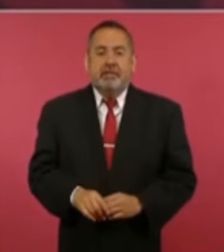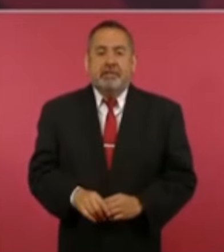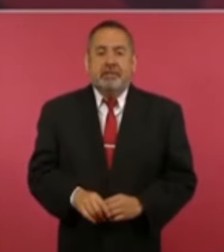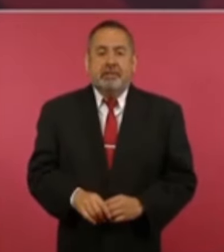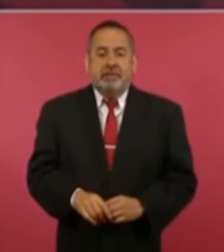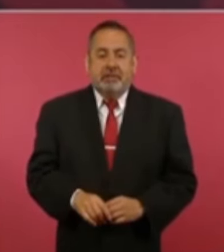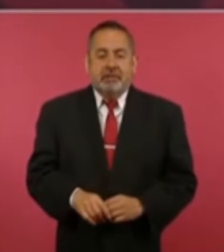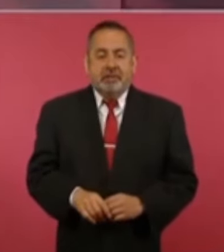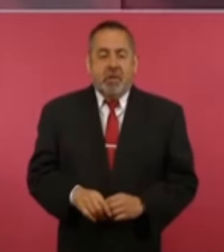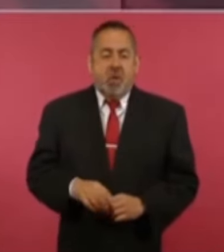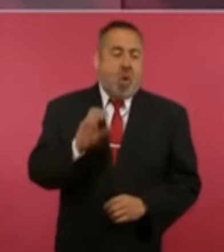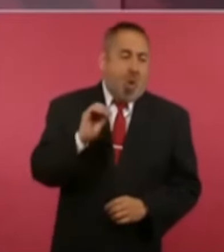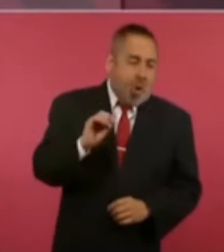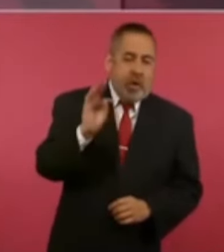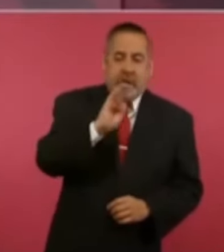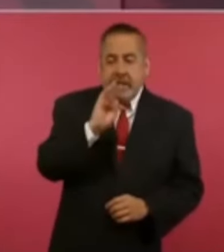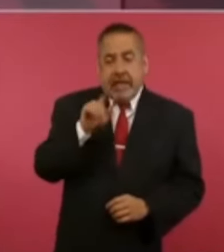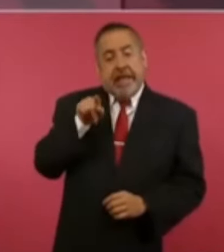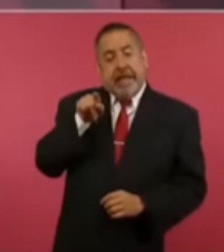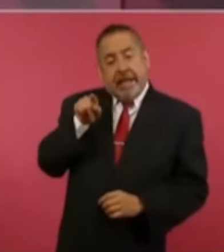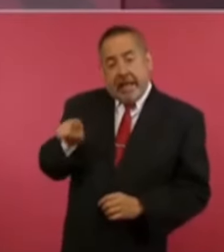tiene la creencia